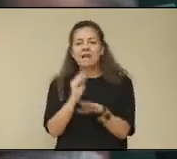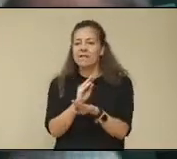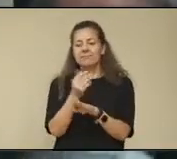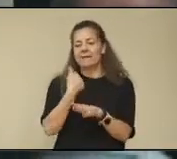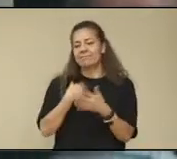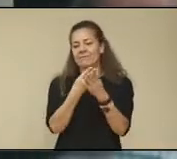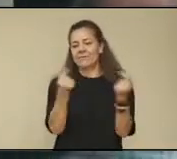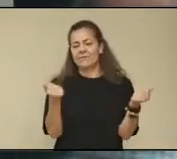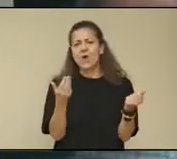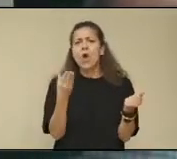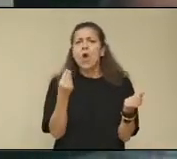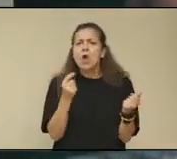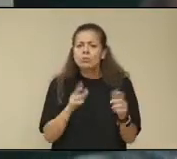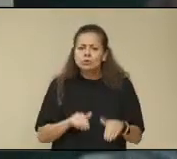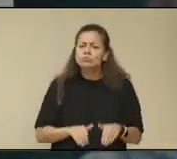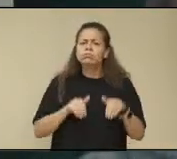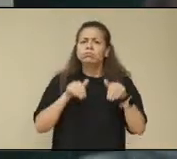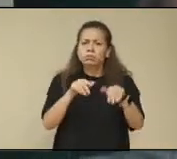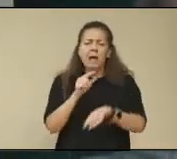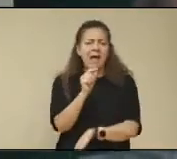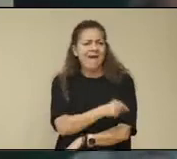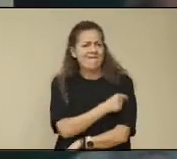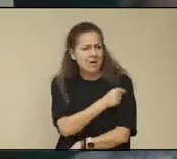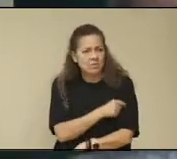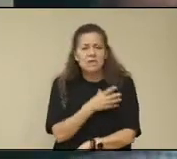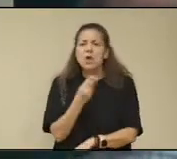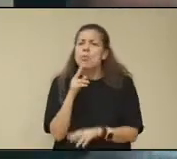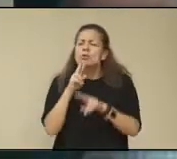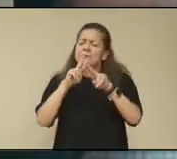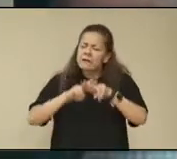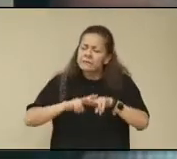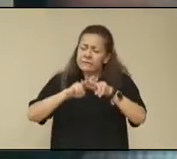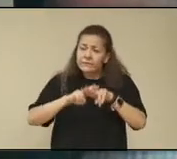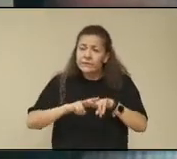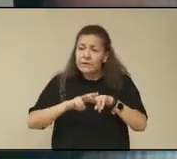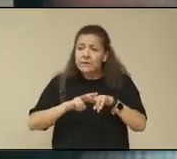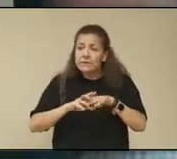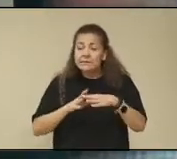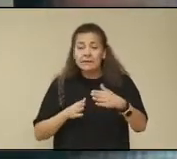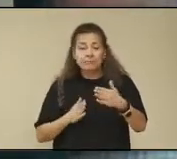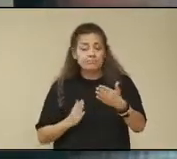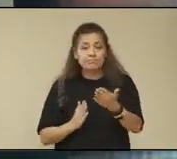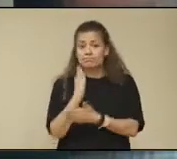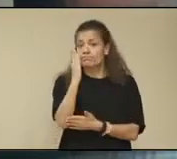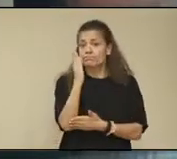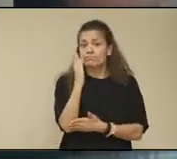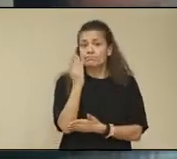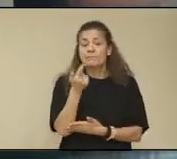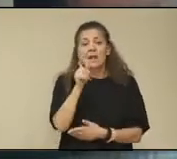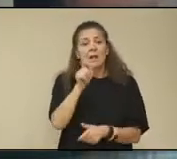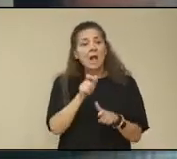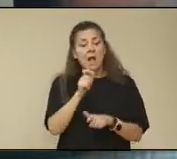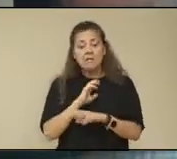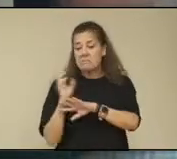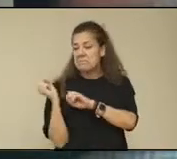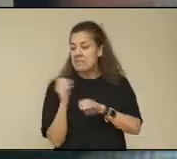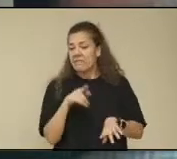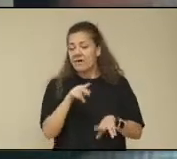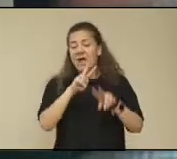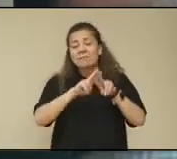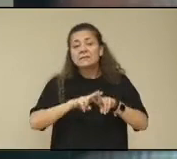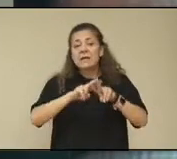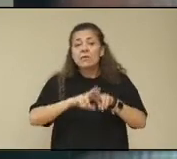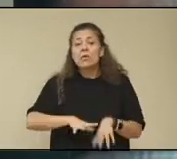y hubo muchos candidatos a vacuna, hubo mucha investigación que se quedó, que se interrumpió. La gente abandonó aquella